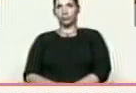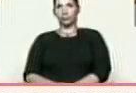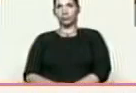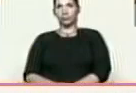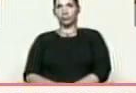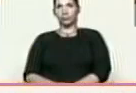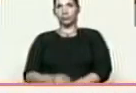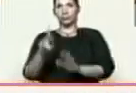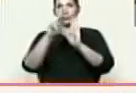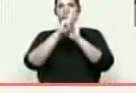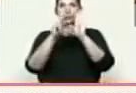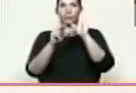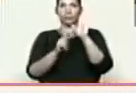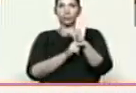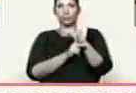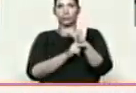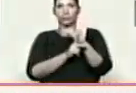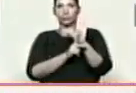el parque,